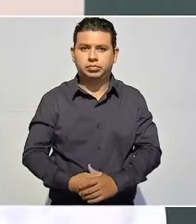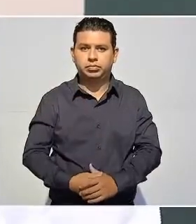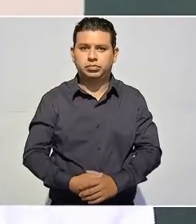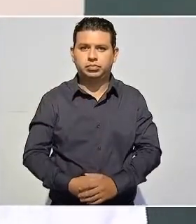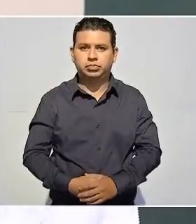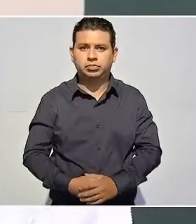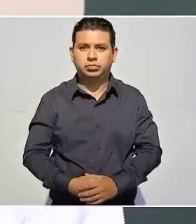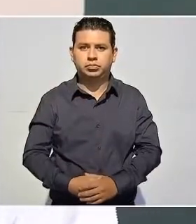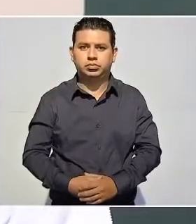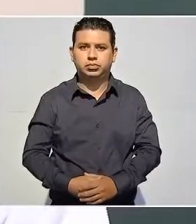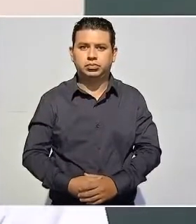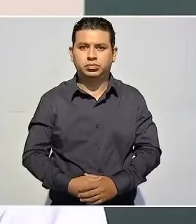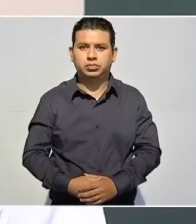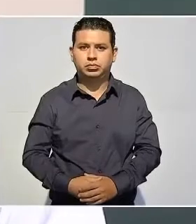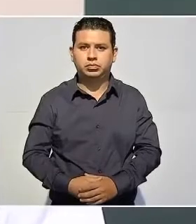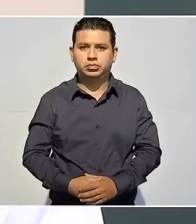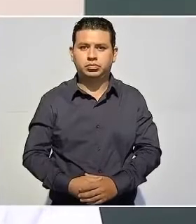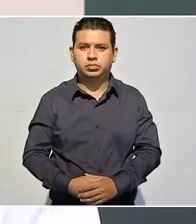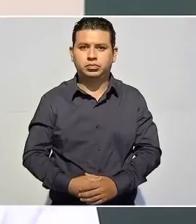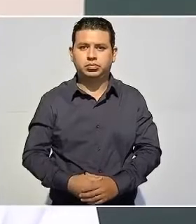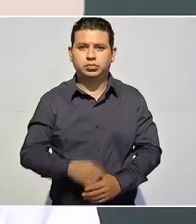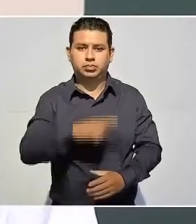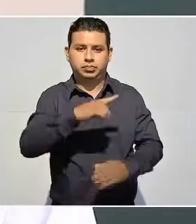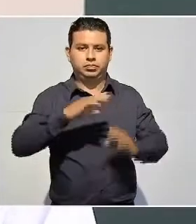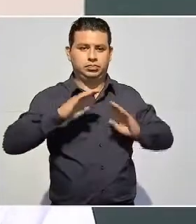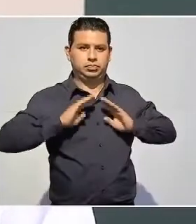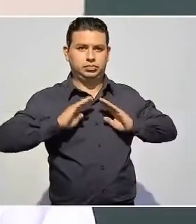encabezados por Juan Álvarez,